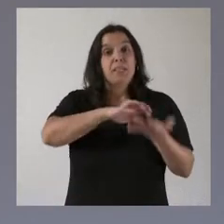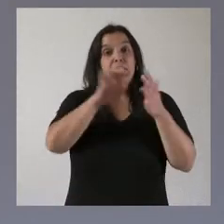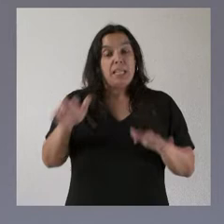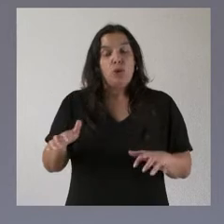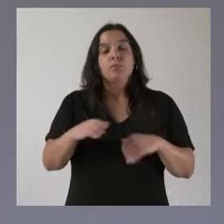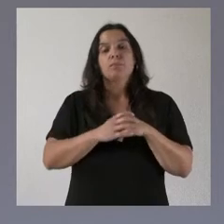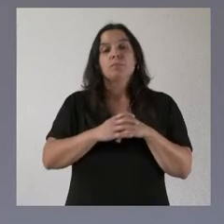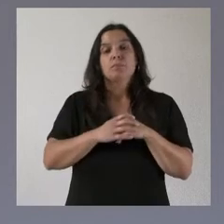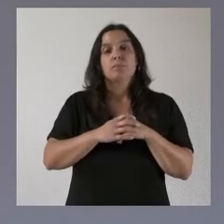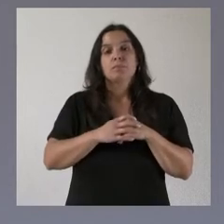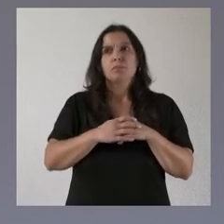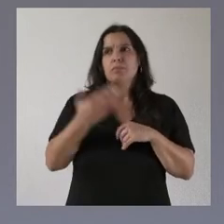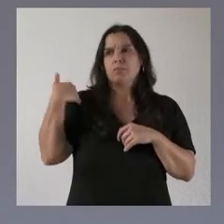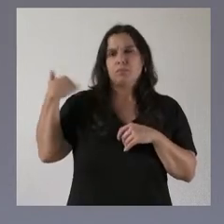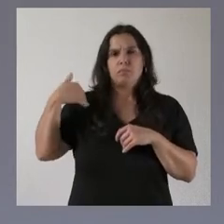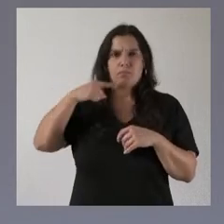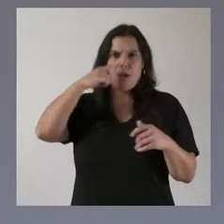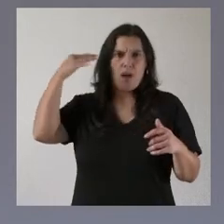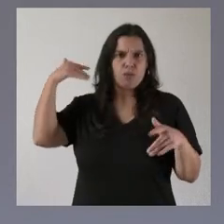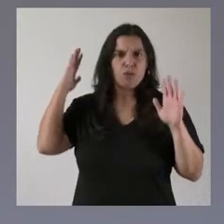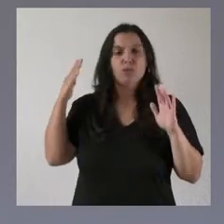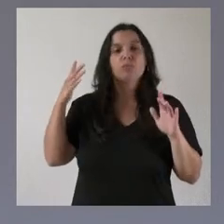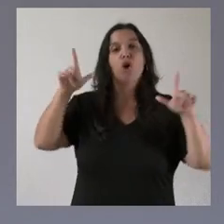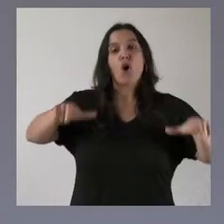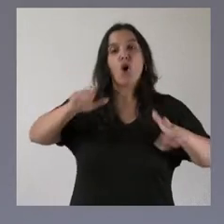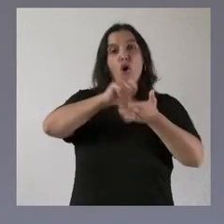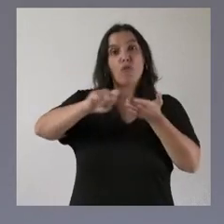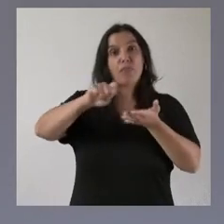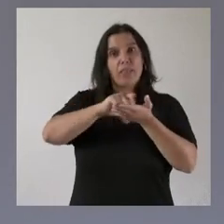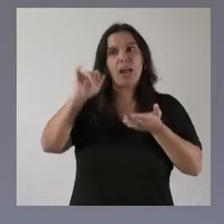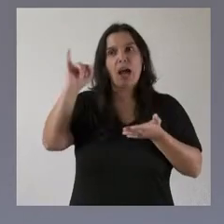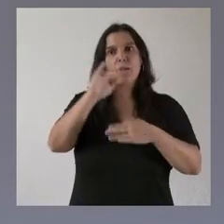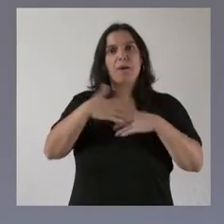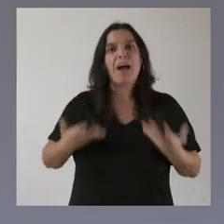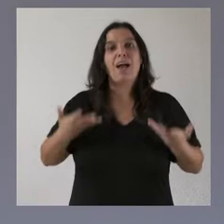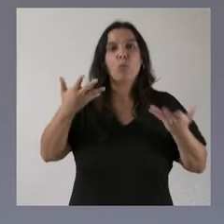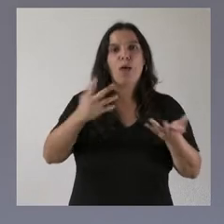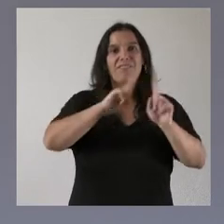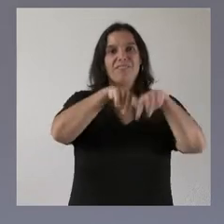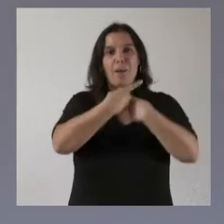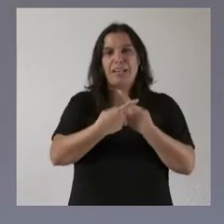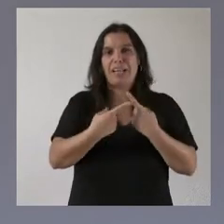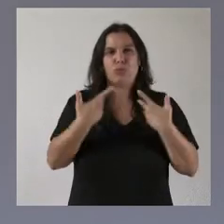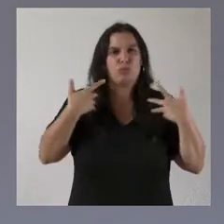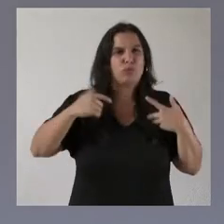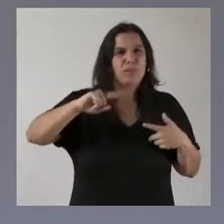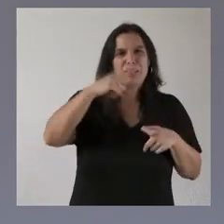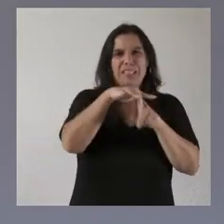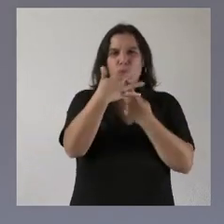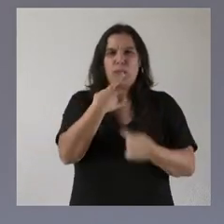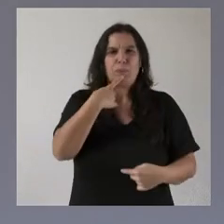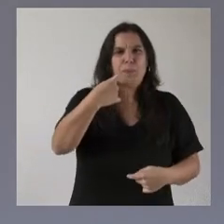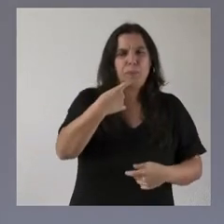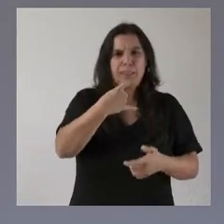existen desde hace años las oficinas que ayudan a las familias más vulnerables a las familias que más lo